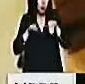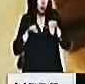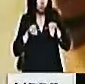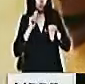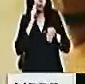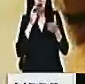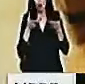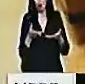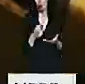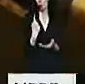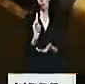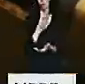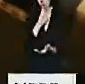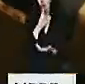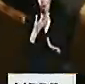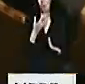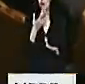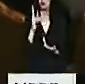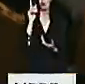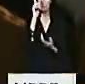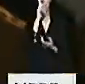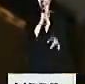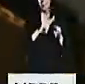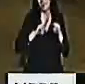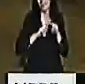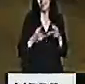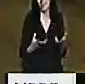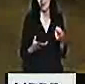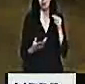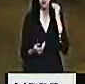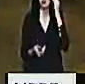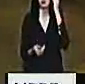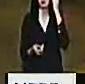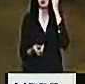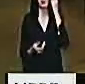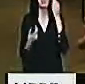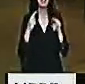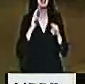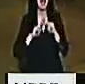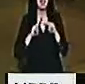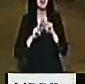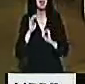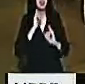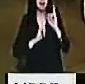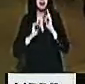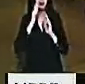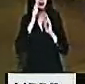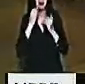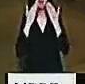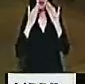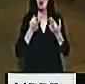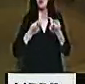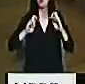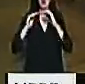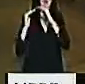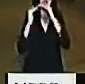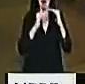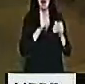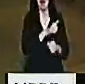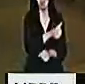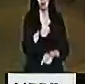estaríamos hoy día acá, porque es un canal que cuesta poder hacerlo. Entonces, en el fondo, lo que hace un poco este canal digital es emparejar la cancha y darle la oportunidad a